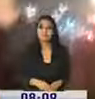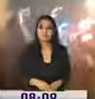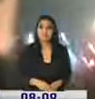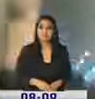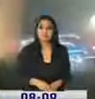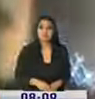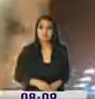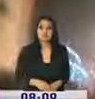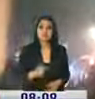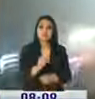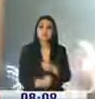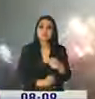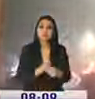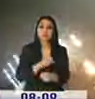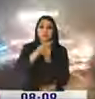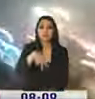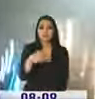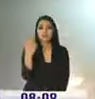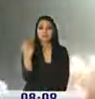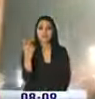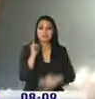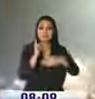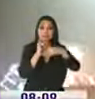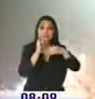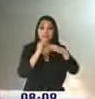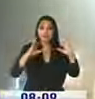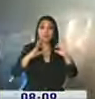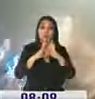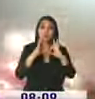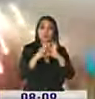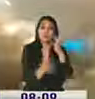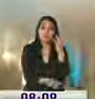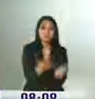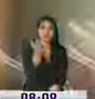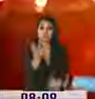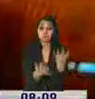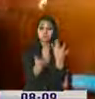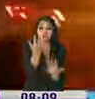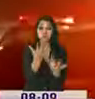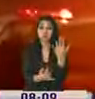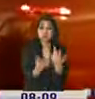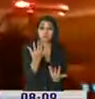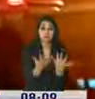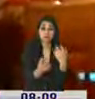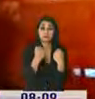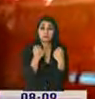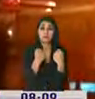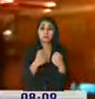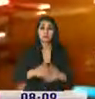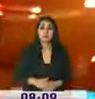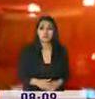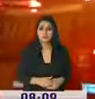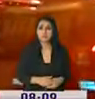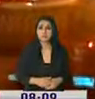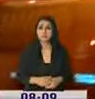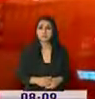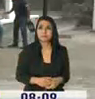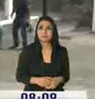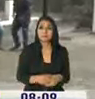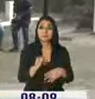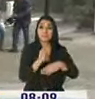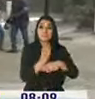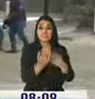En el año 2015 la capilla de Tumbaco fue afectada por un incendio estructural. Las llamas acabaron con la iglesia.